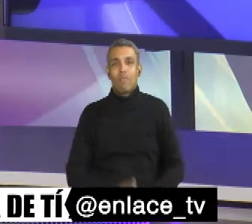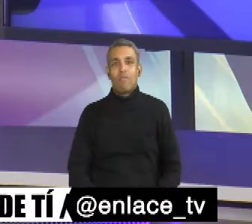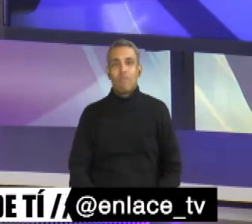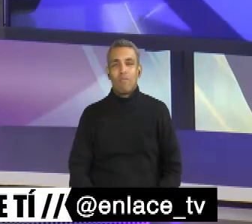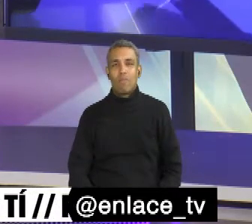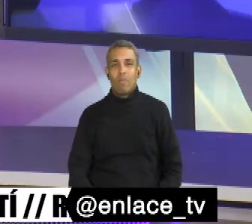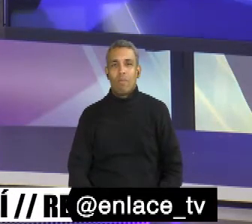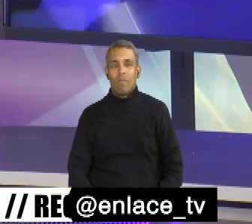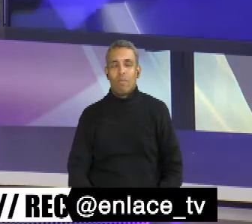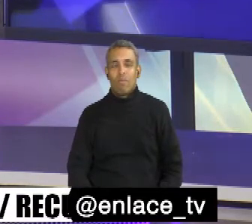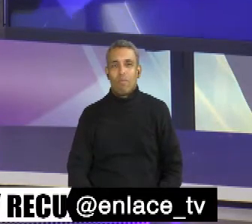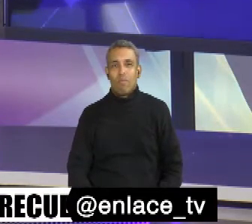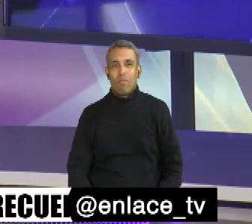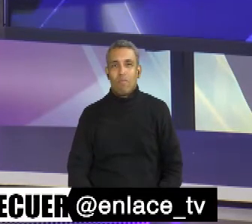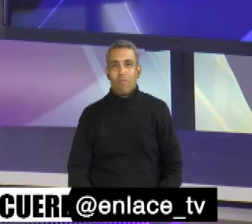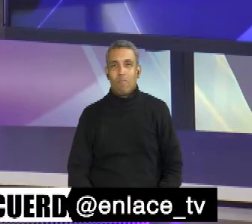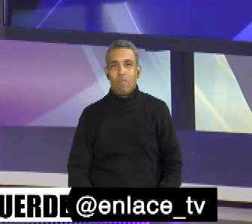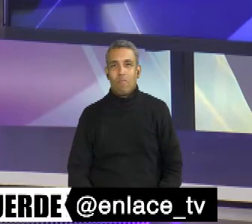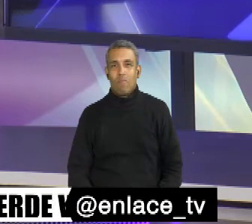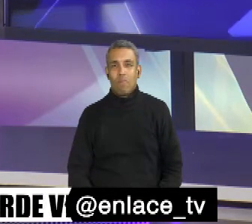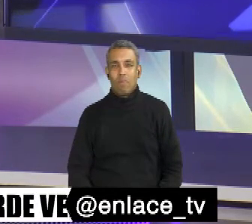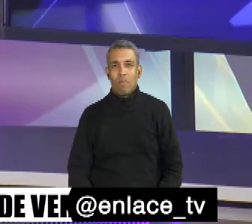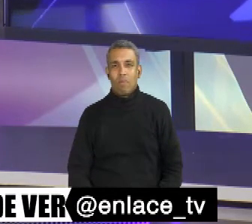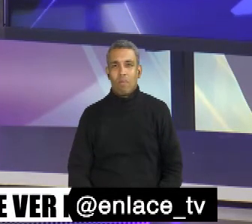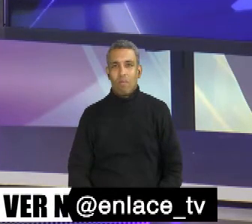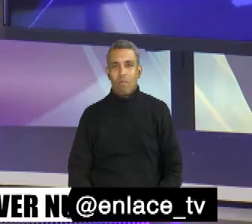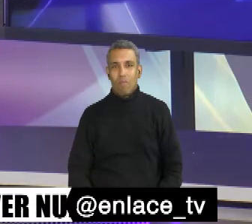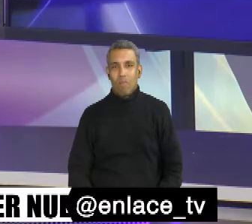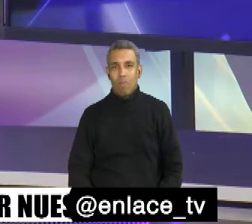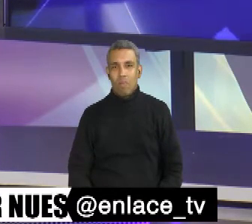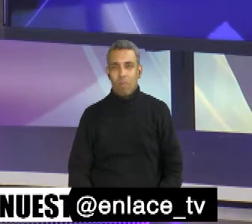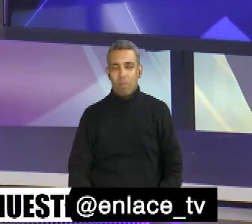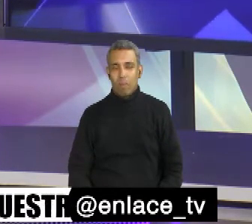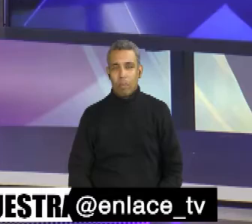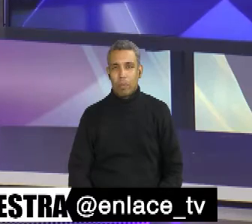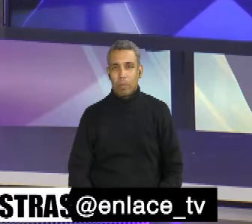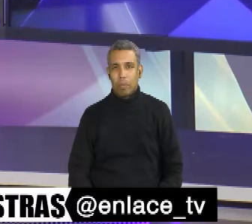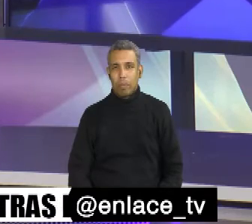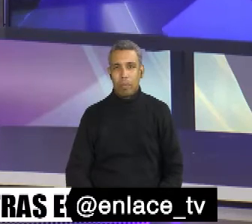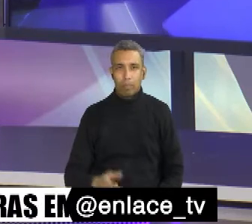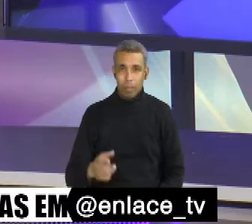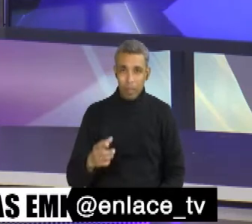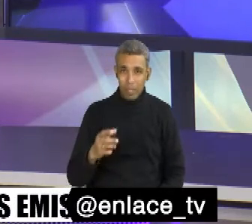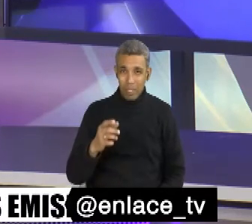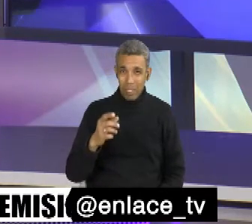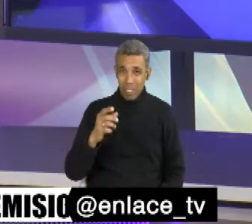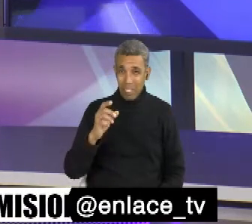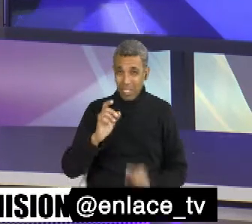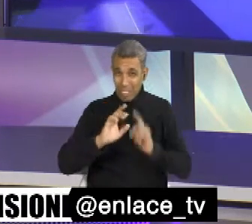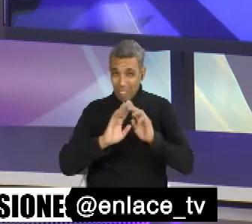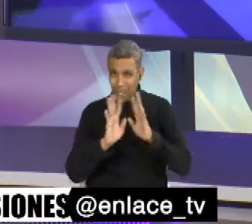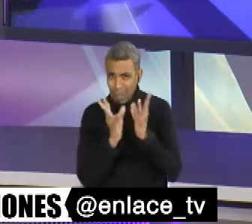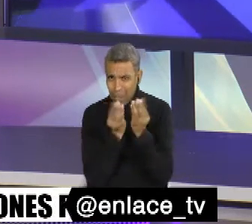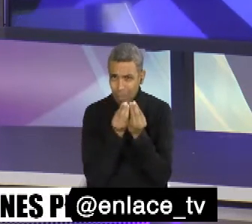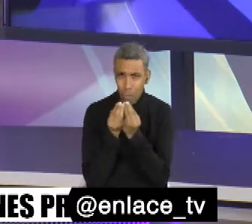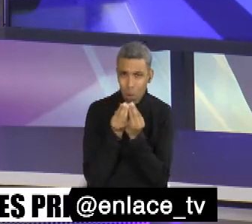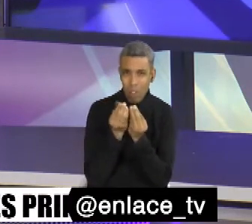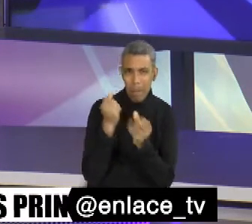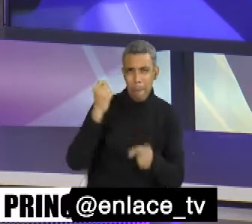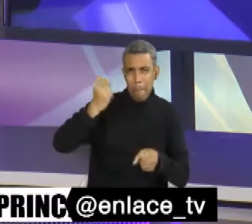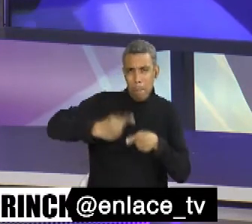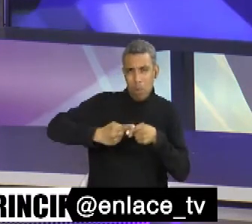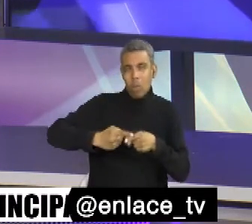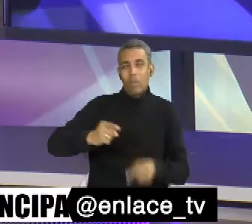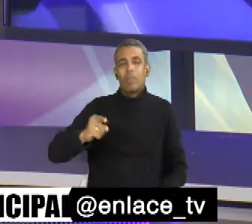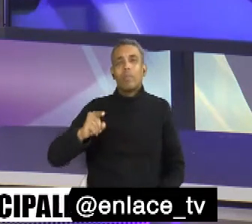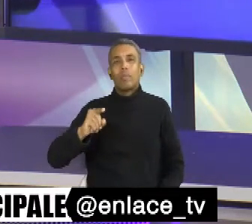Y está en la ciudad la exconcejal Claudia Andrade, quien acompañó a David Ravelo en rueda de prensa este miércoles. Asegura que su padre,